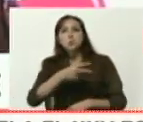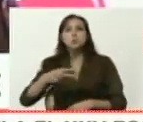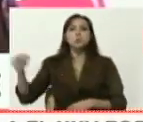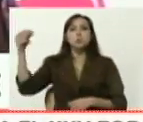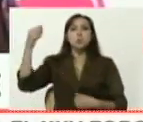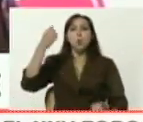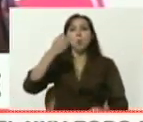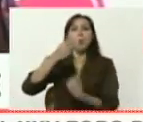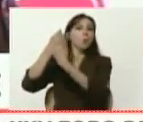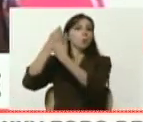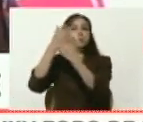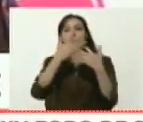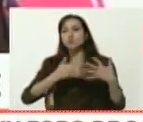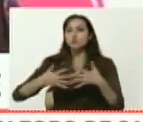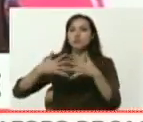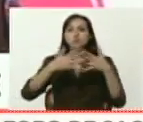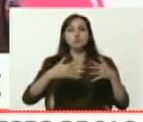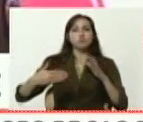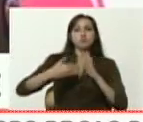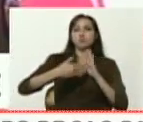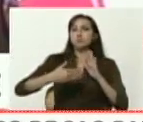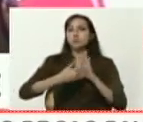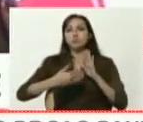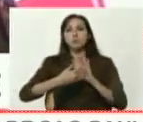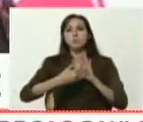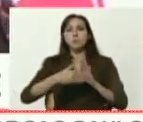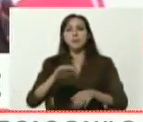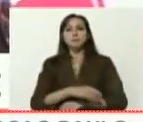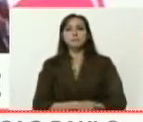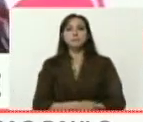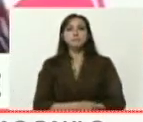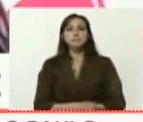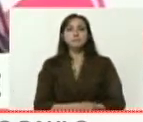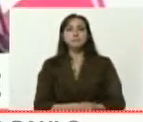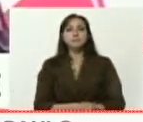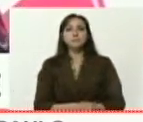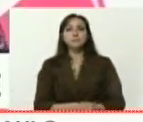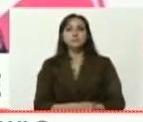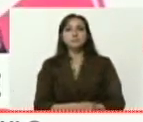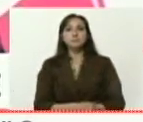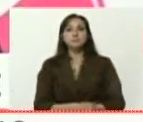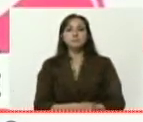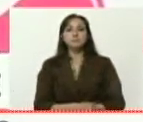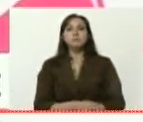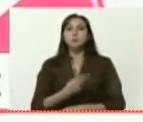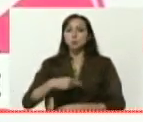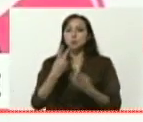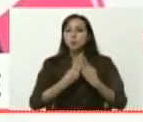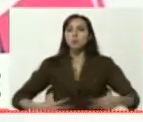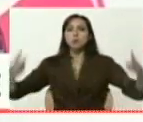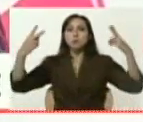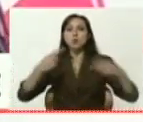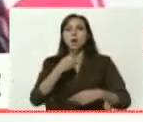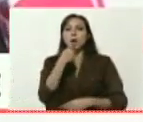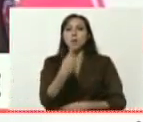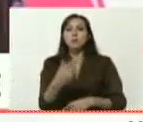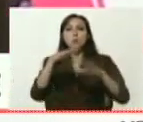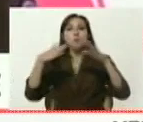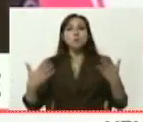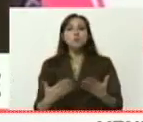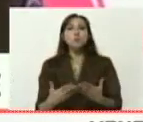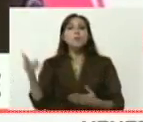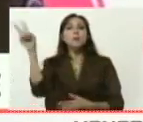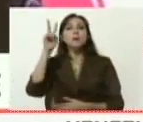obtuvimos una certera victoria que le dijo al mundo, Venezuela no está